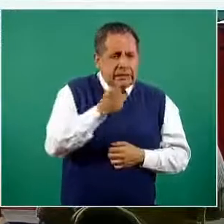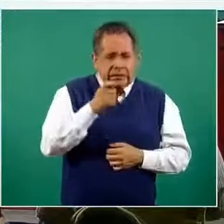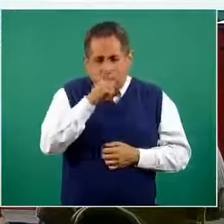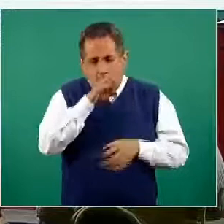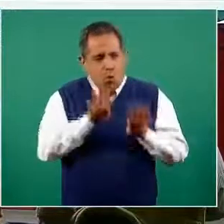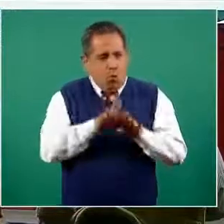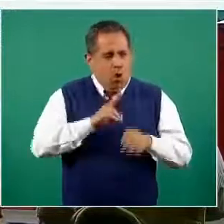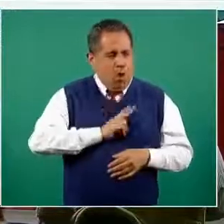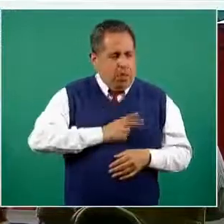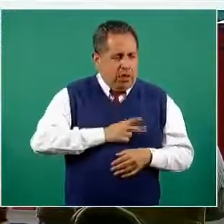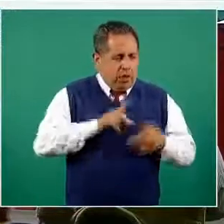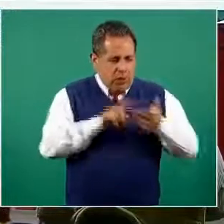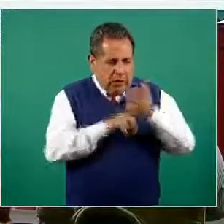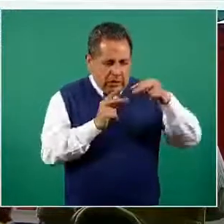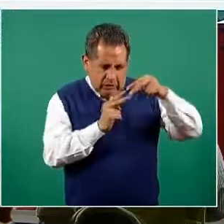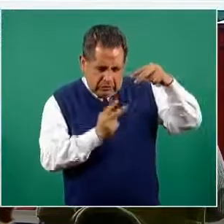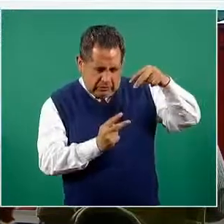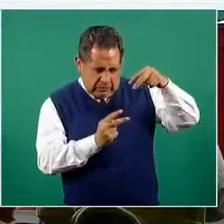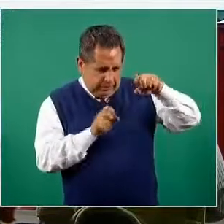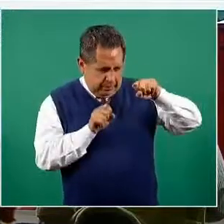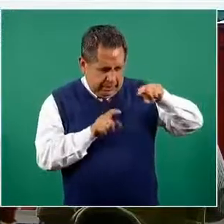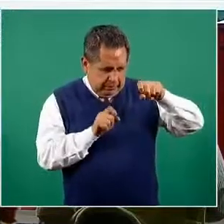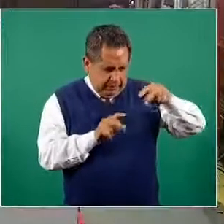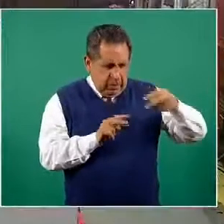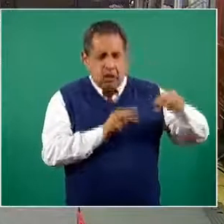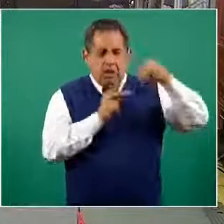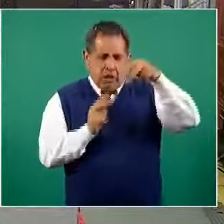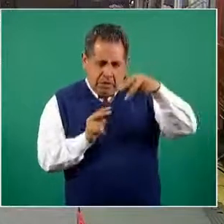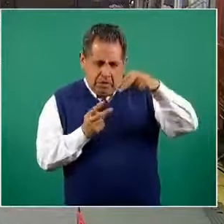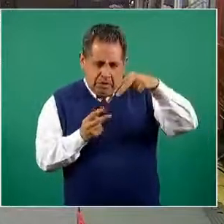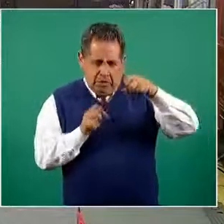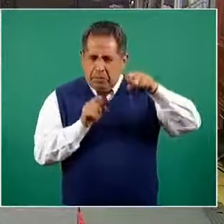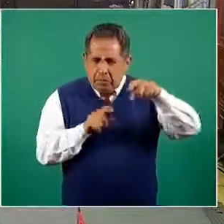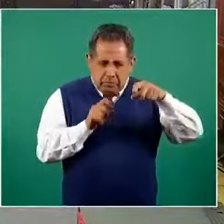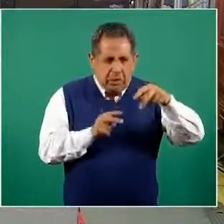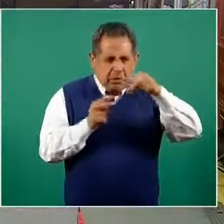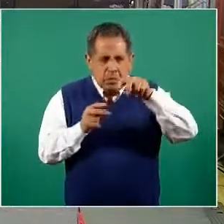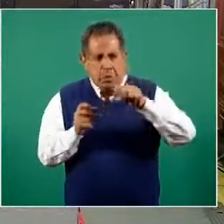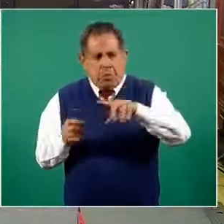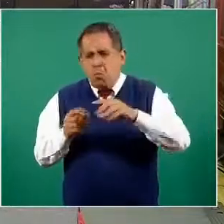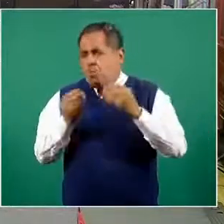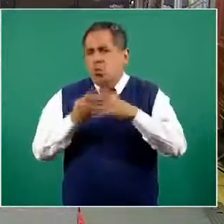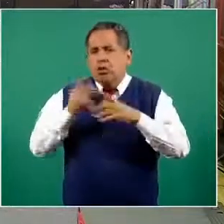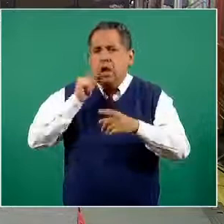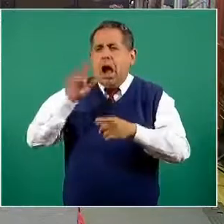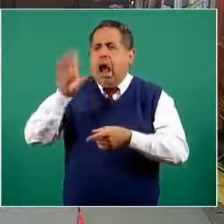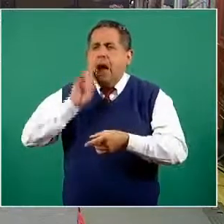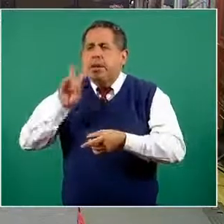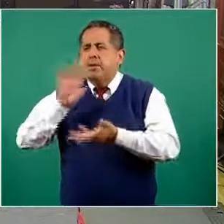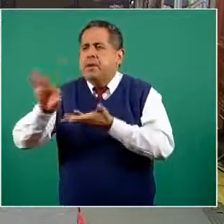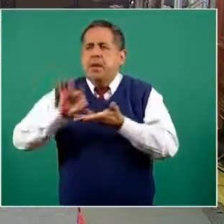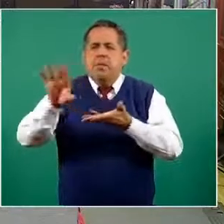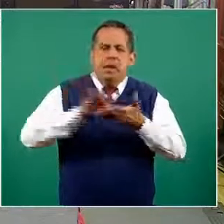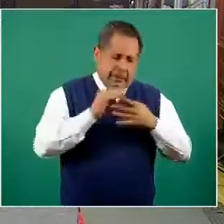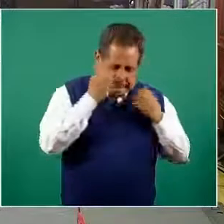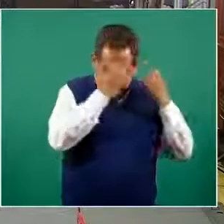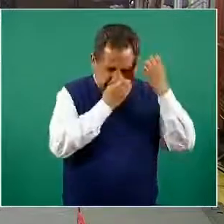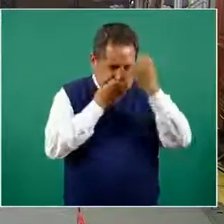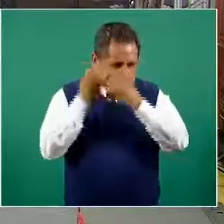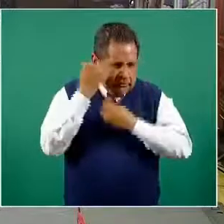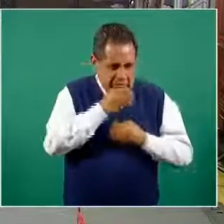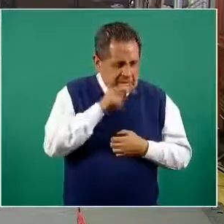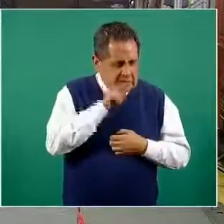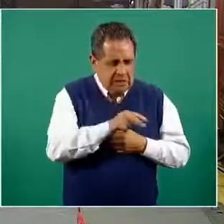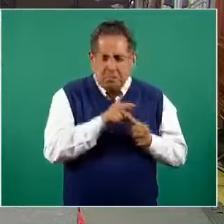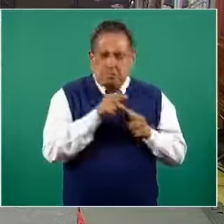virus genómicamente, o sea, secuenciar un número importante de muestras y ver qué es lo que está ocurriendo, qué es lo que está